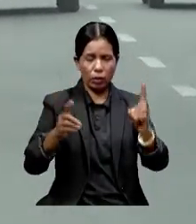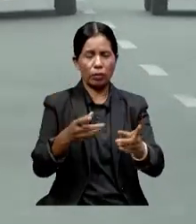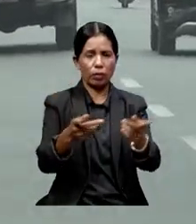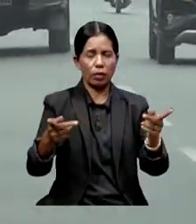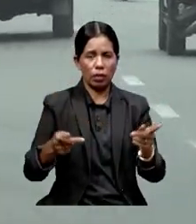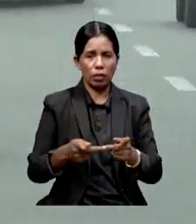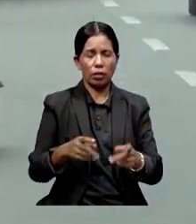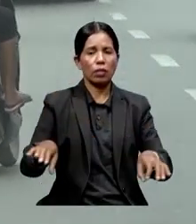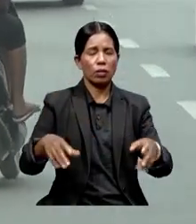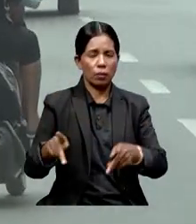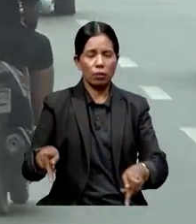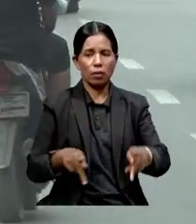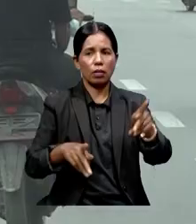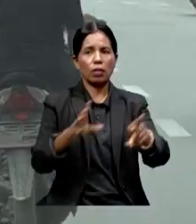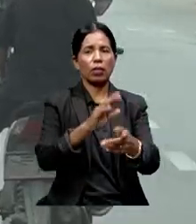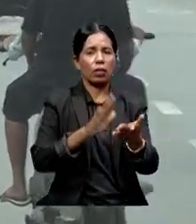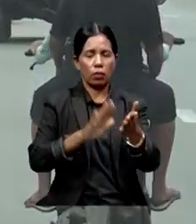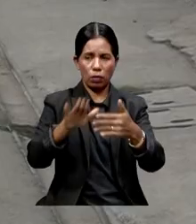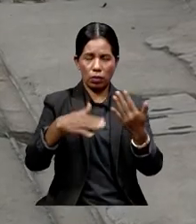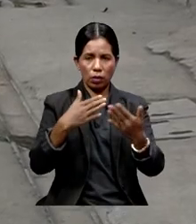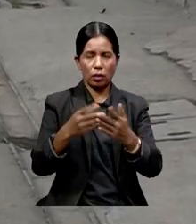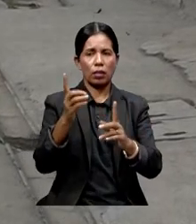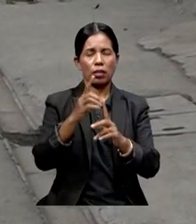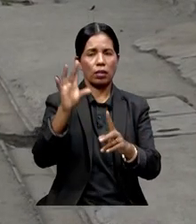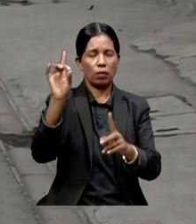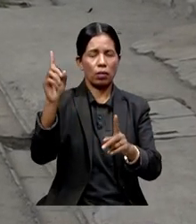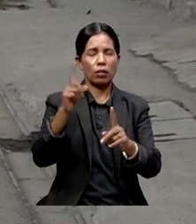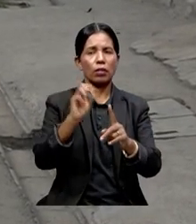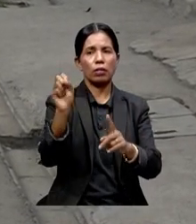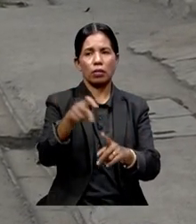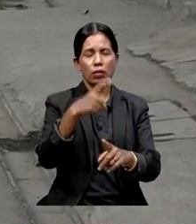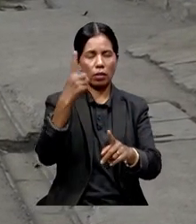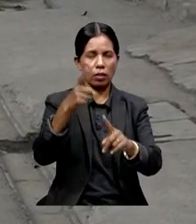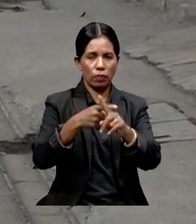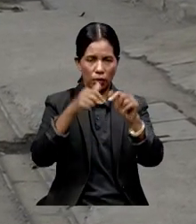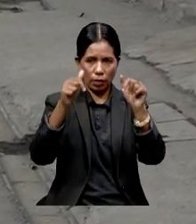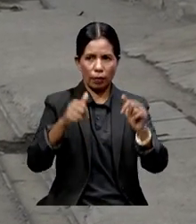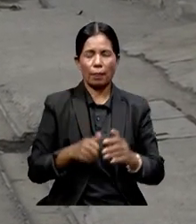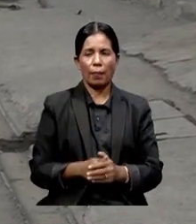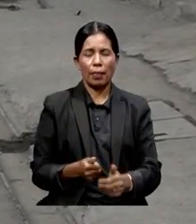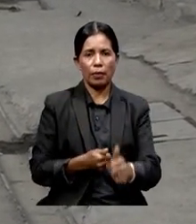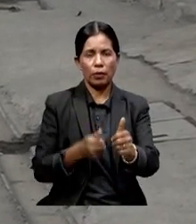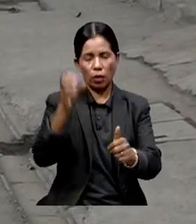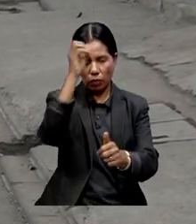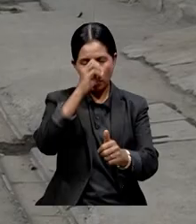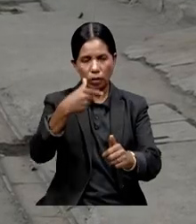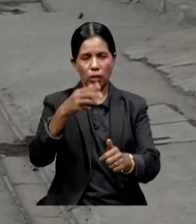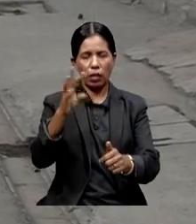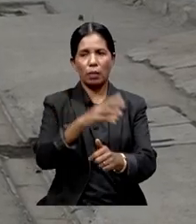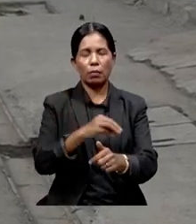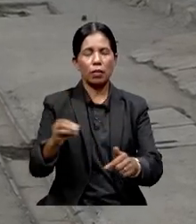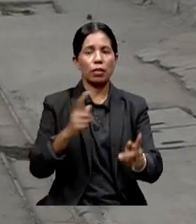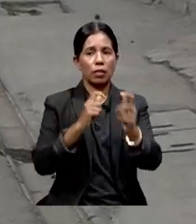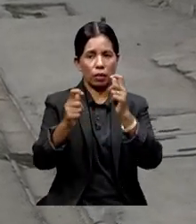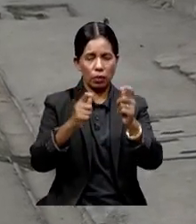tolerancia ba funcionario publiko no mos skola sira hahu lorong walu tolorong salresingi da fulangne nune tuir observasaun Yemeni movimento transporte